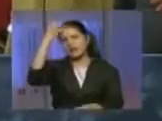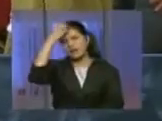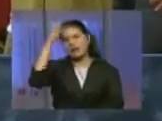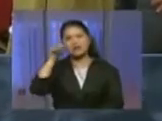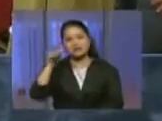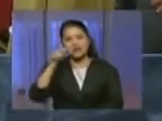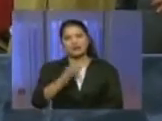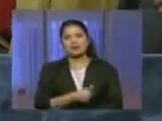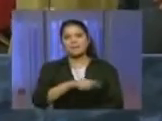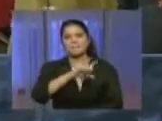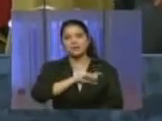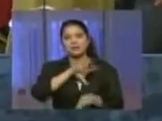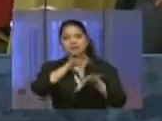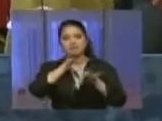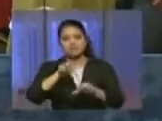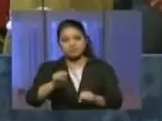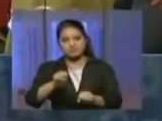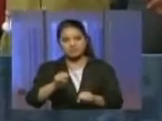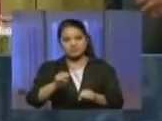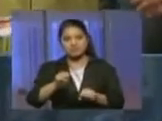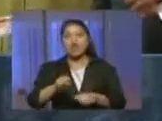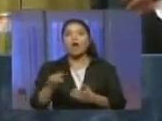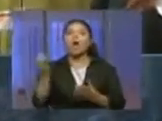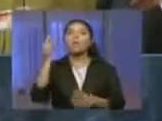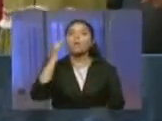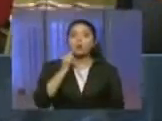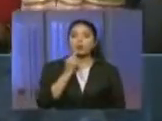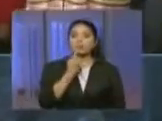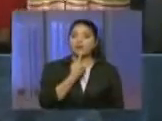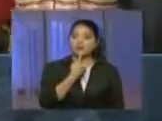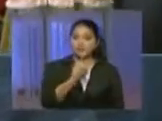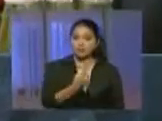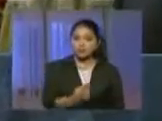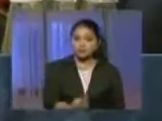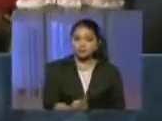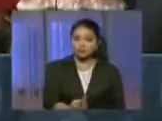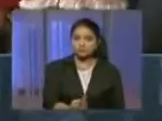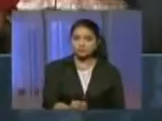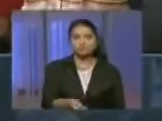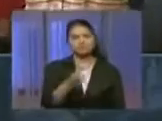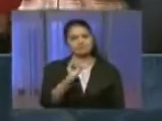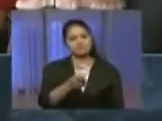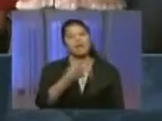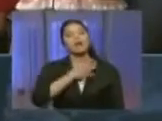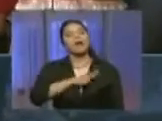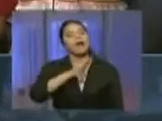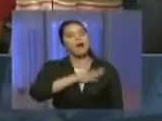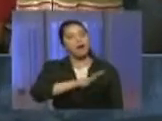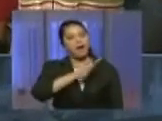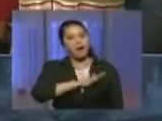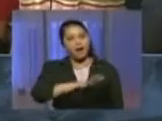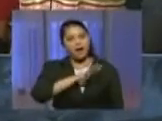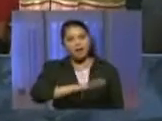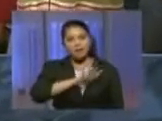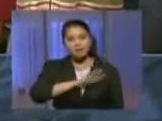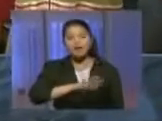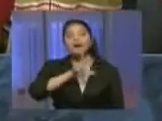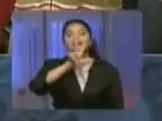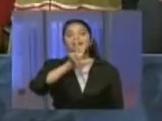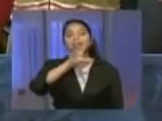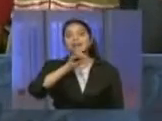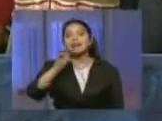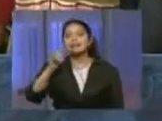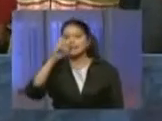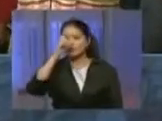a la invasión de Napoleón Bolívar dijo decían hay que tener calma dijo 300 años de calma